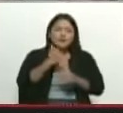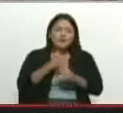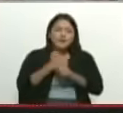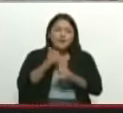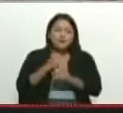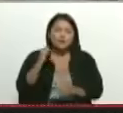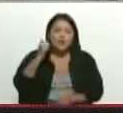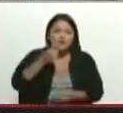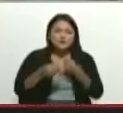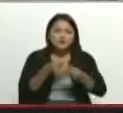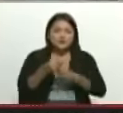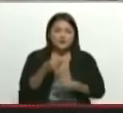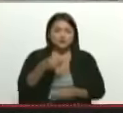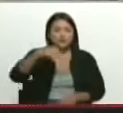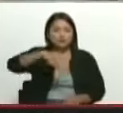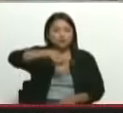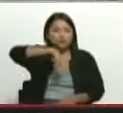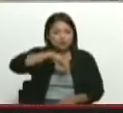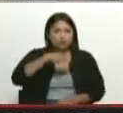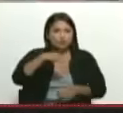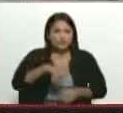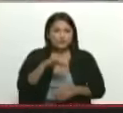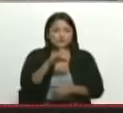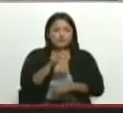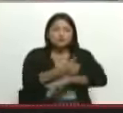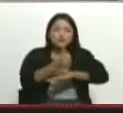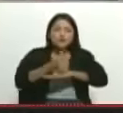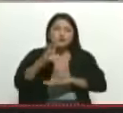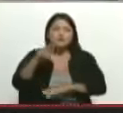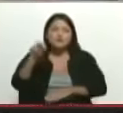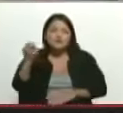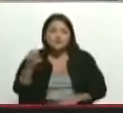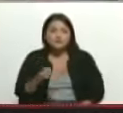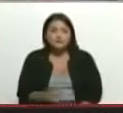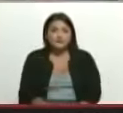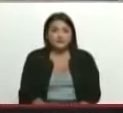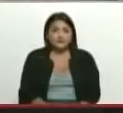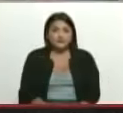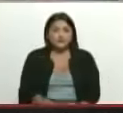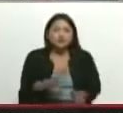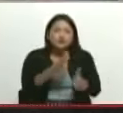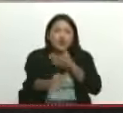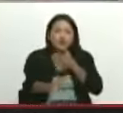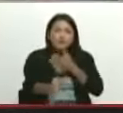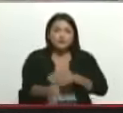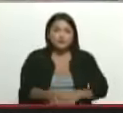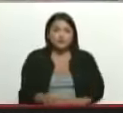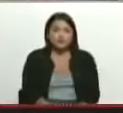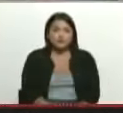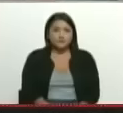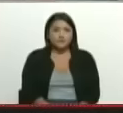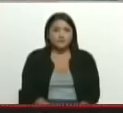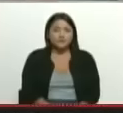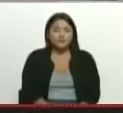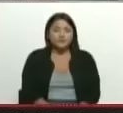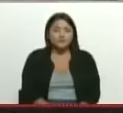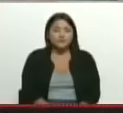realizando el Consejo Nacional Electoral referente a